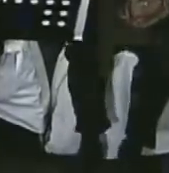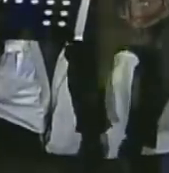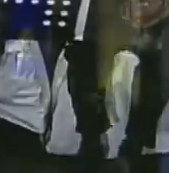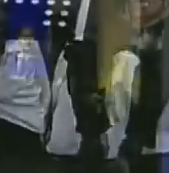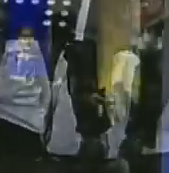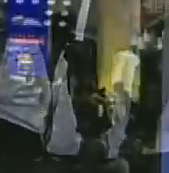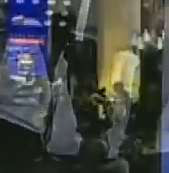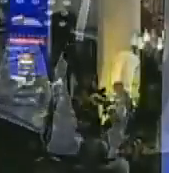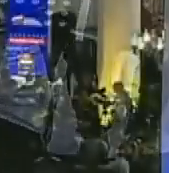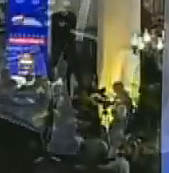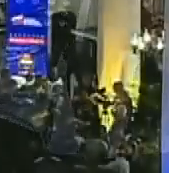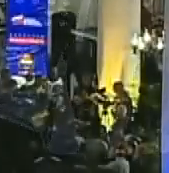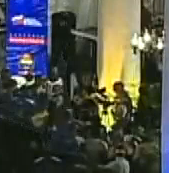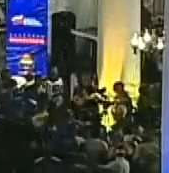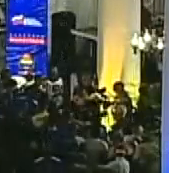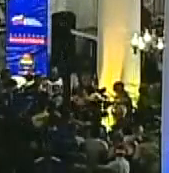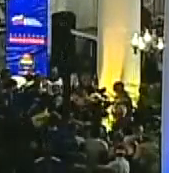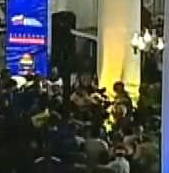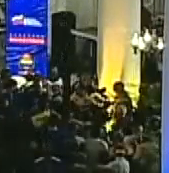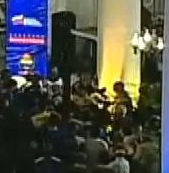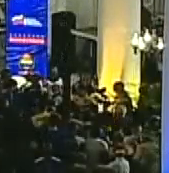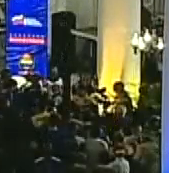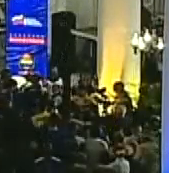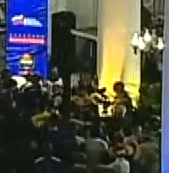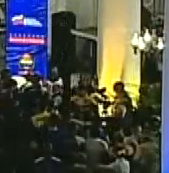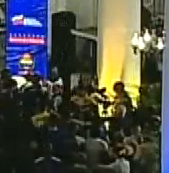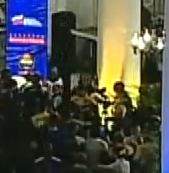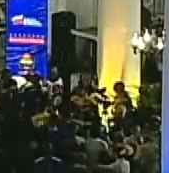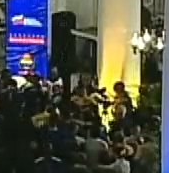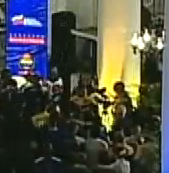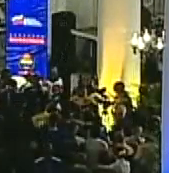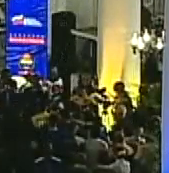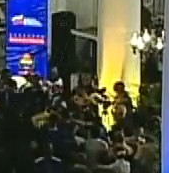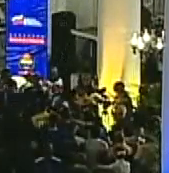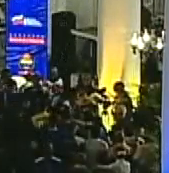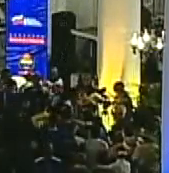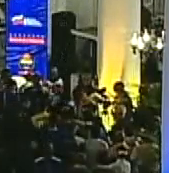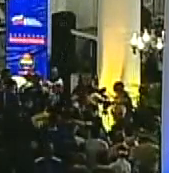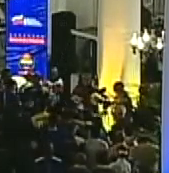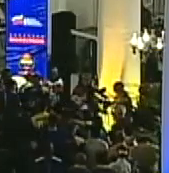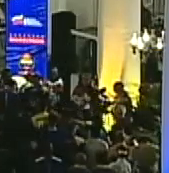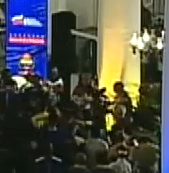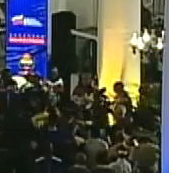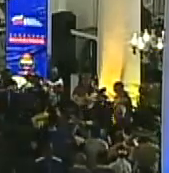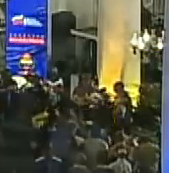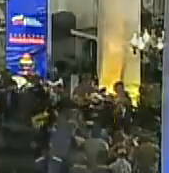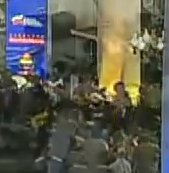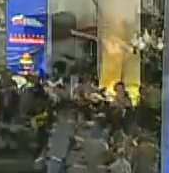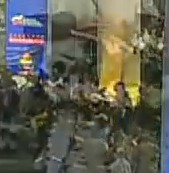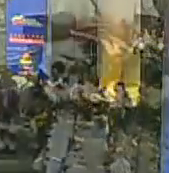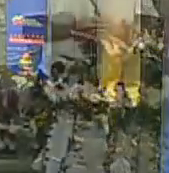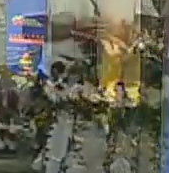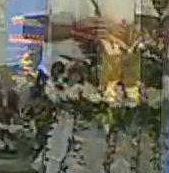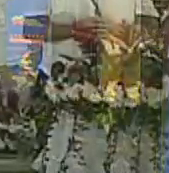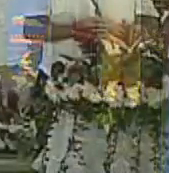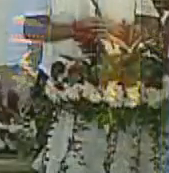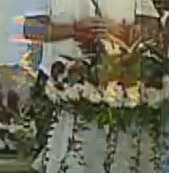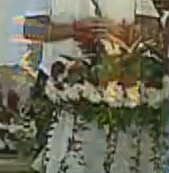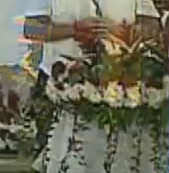el Señor esté con ustedes y con tu espíritu